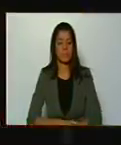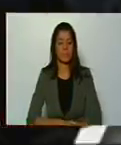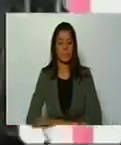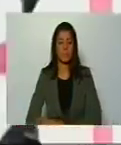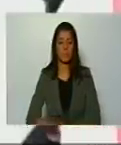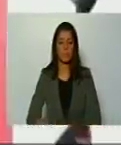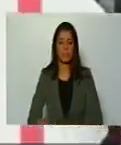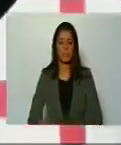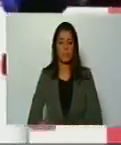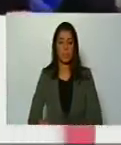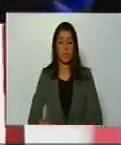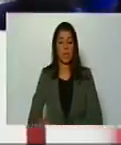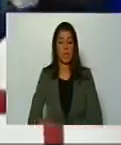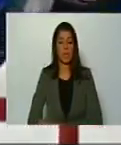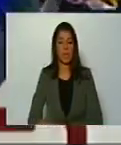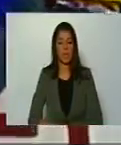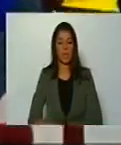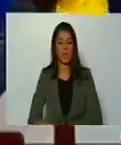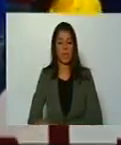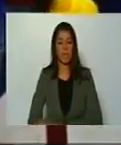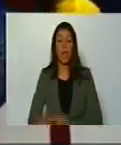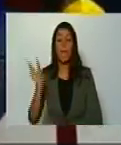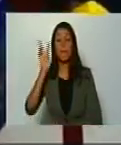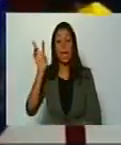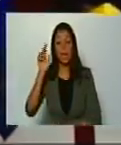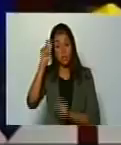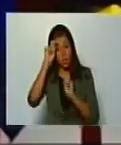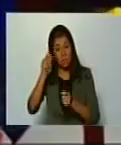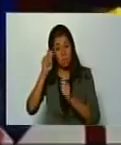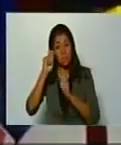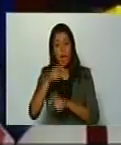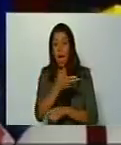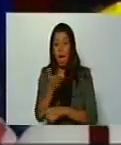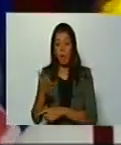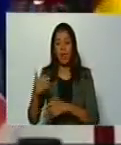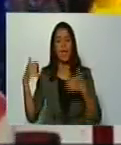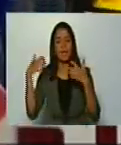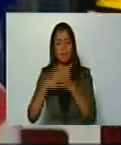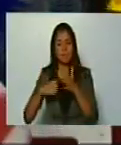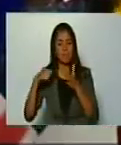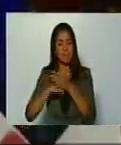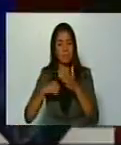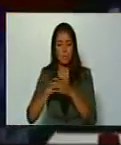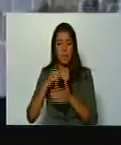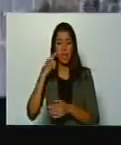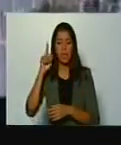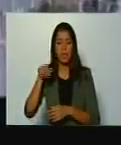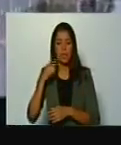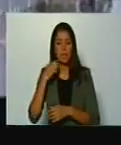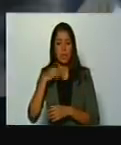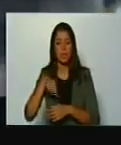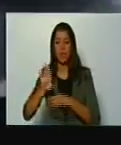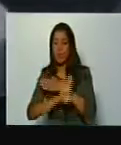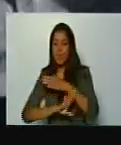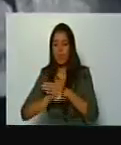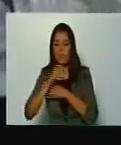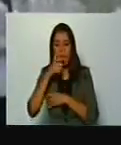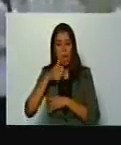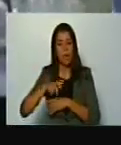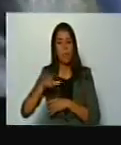Venezuela les reconoce la lucha que ustedes dan por el pueblo, y el reconocimiento por la defensa por el pueblo venezolano de